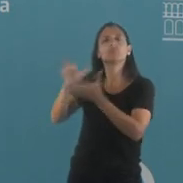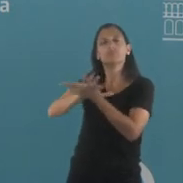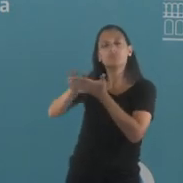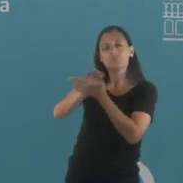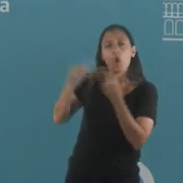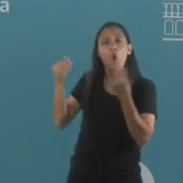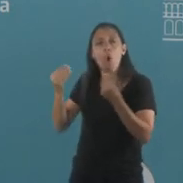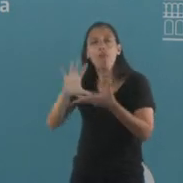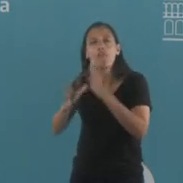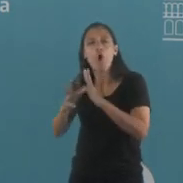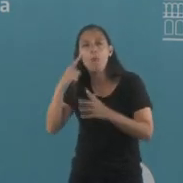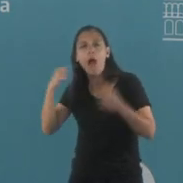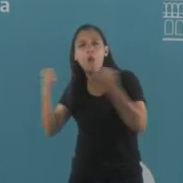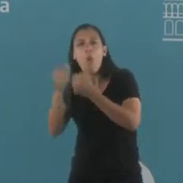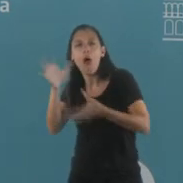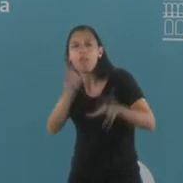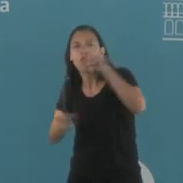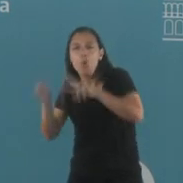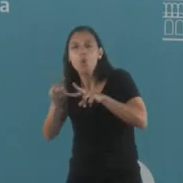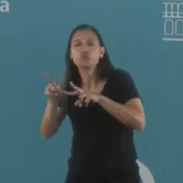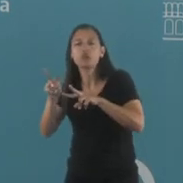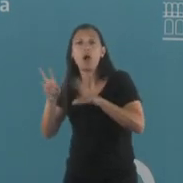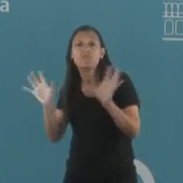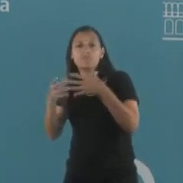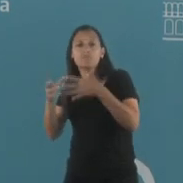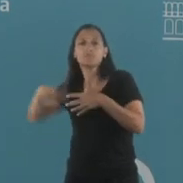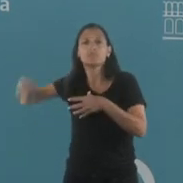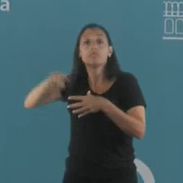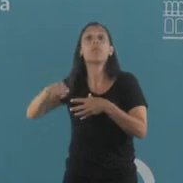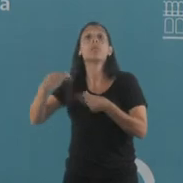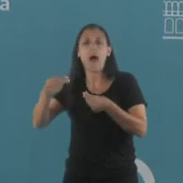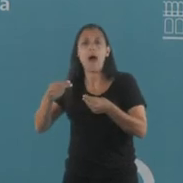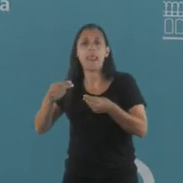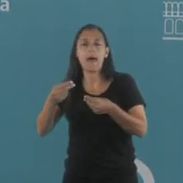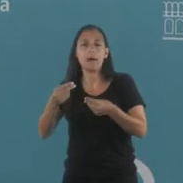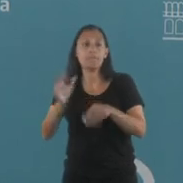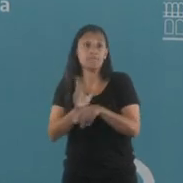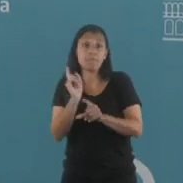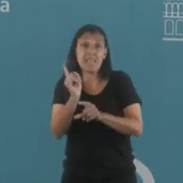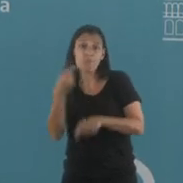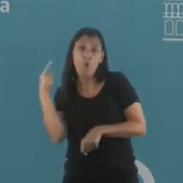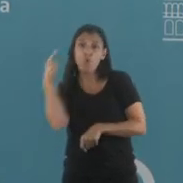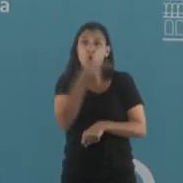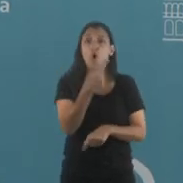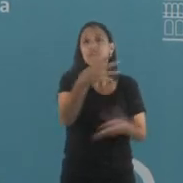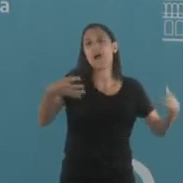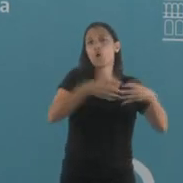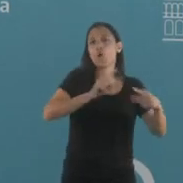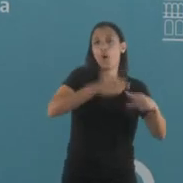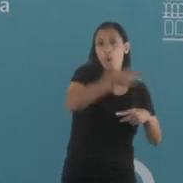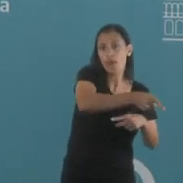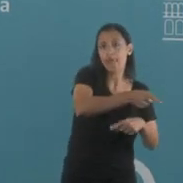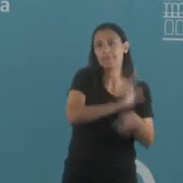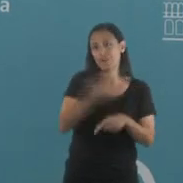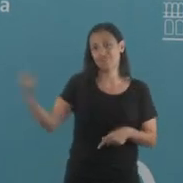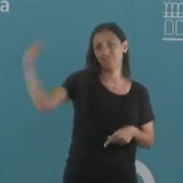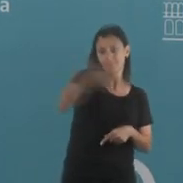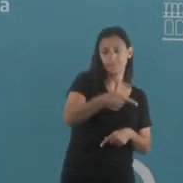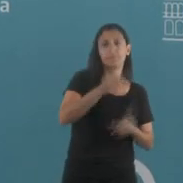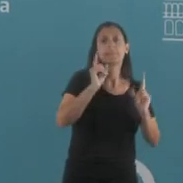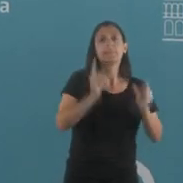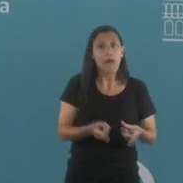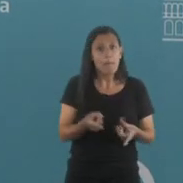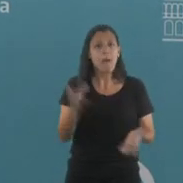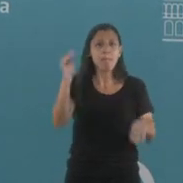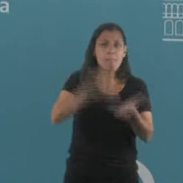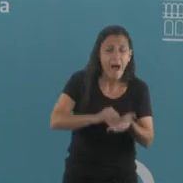tipos de acuerdos para que se persiga a determinado sector político, se deje impune a otro sector político y además